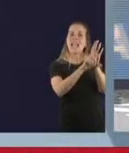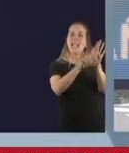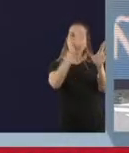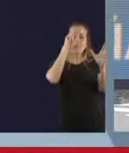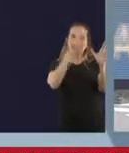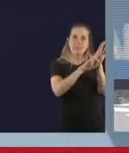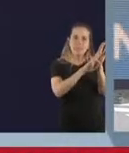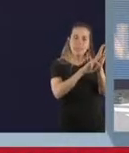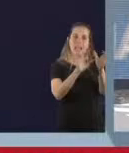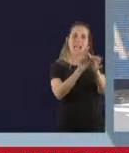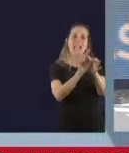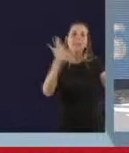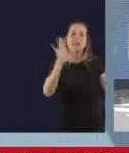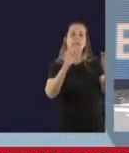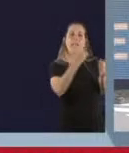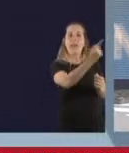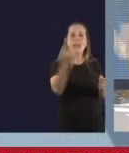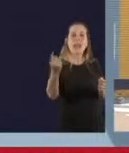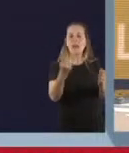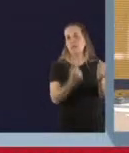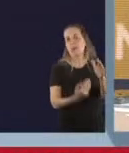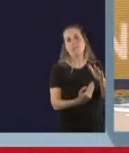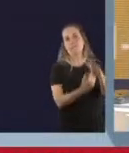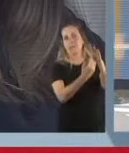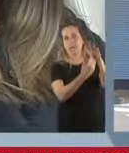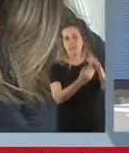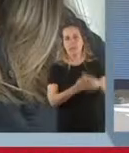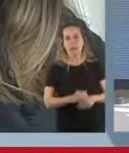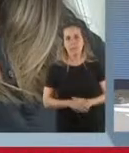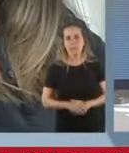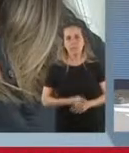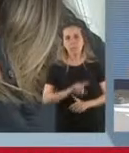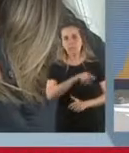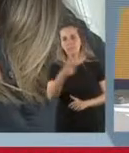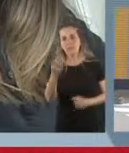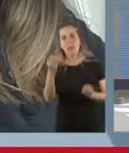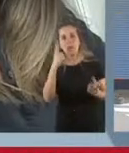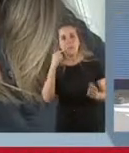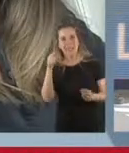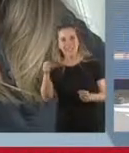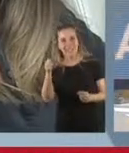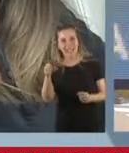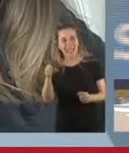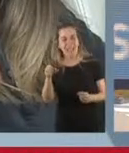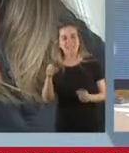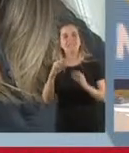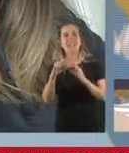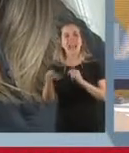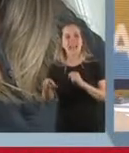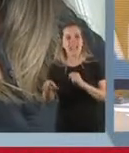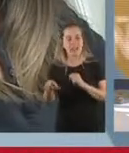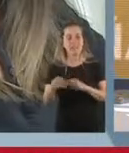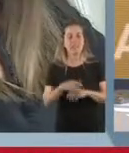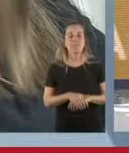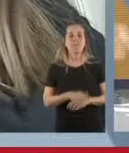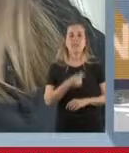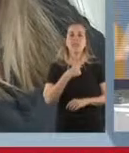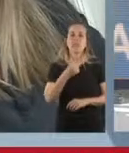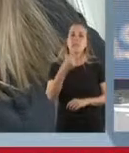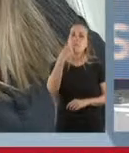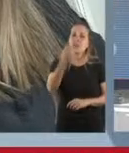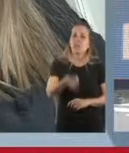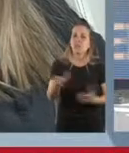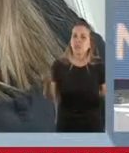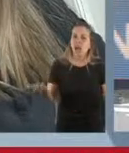La amenaza Entonces le dicen los punteros si no vas a la marcha no cobras el piquete bueno acá es si